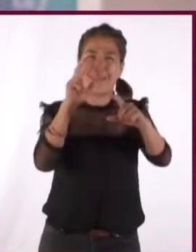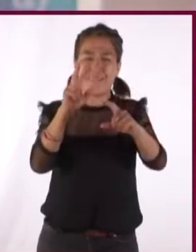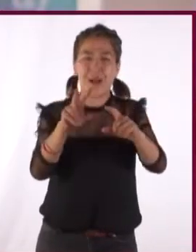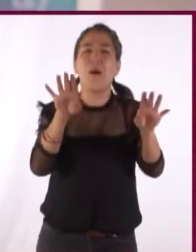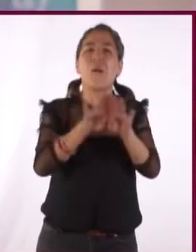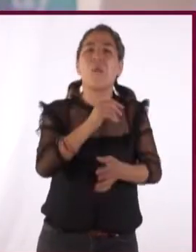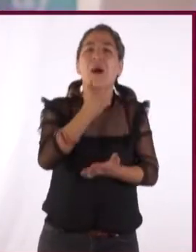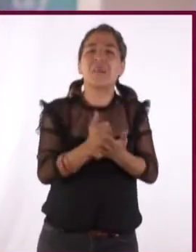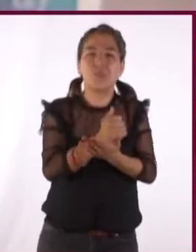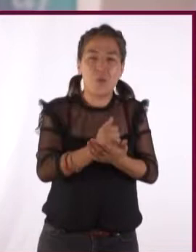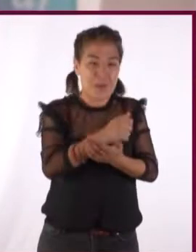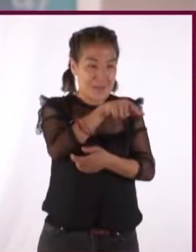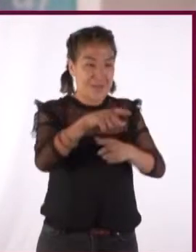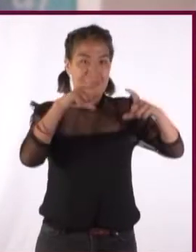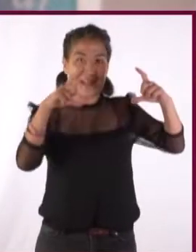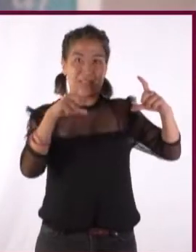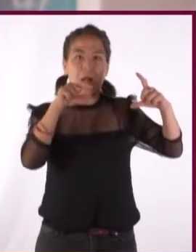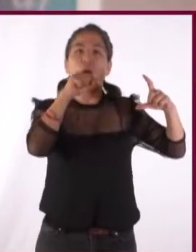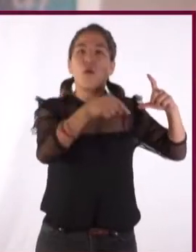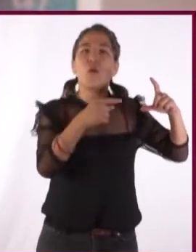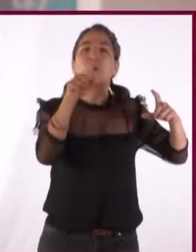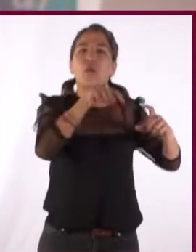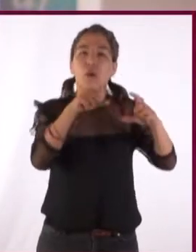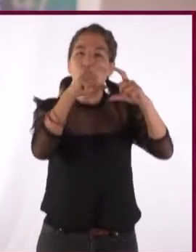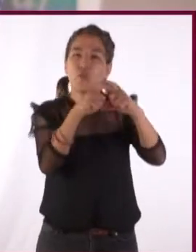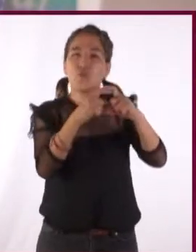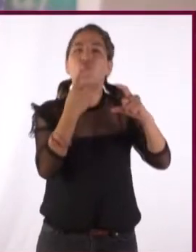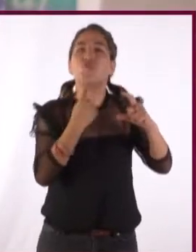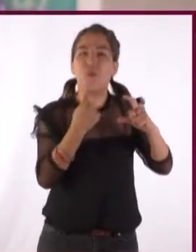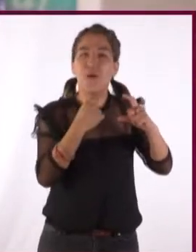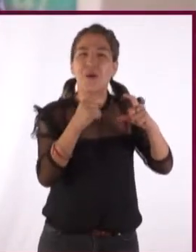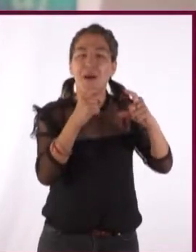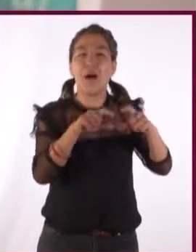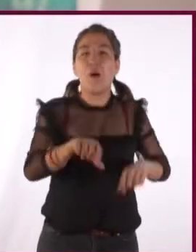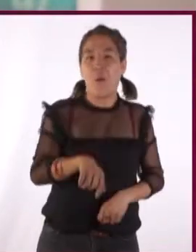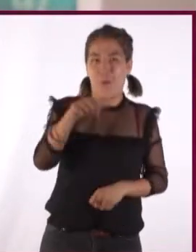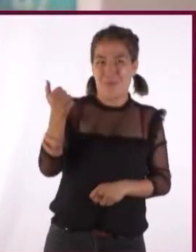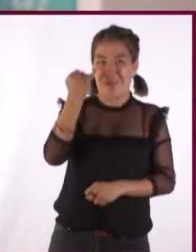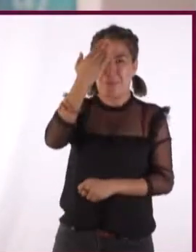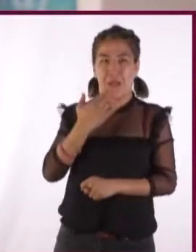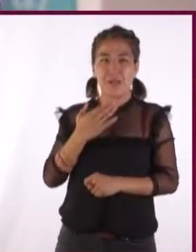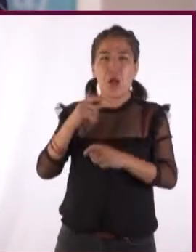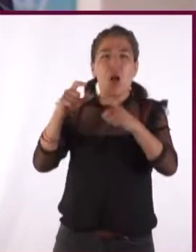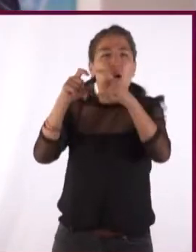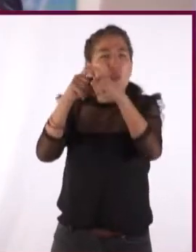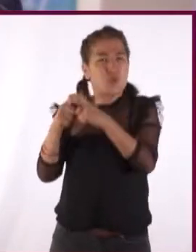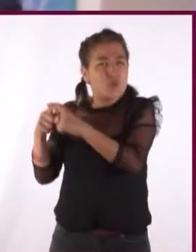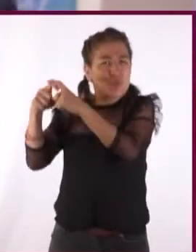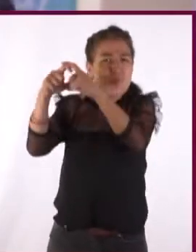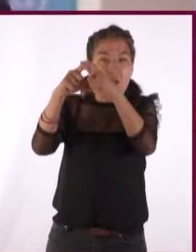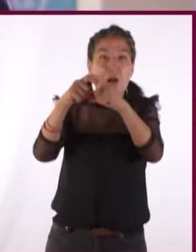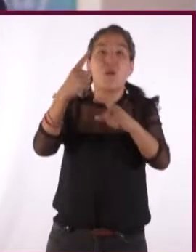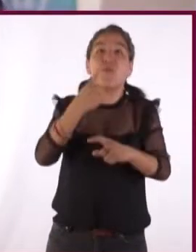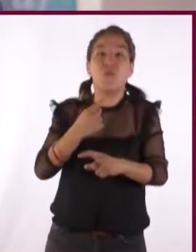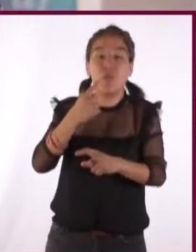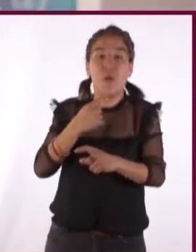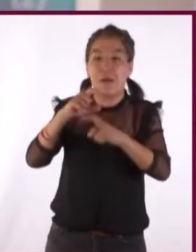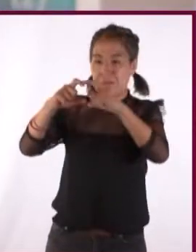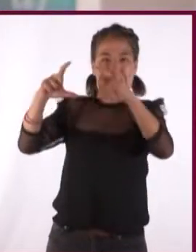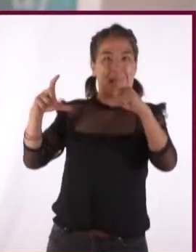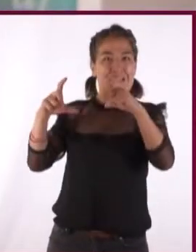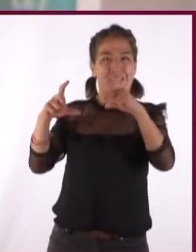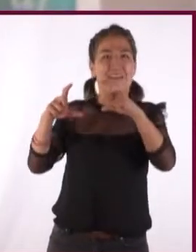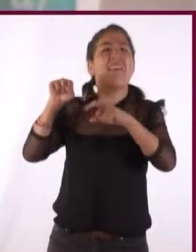los círculos azules grandes, el círculo rojo parece más pequeño, ¿no? Y en la otra imagen ocurre todo lo contrario.